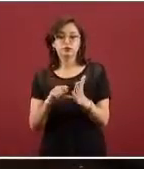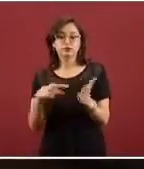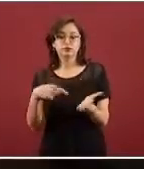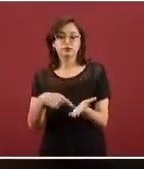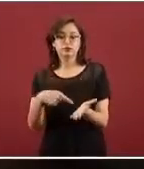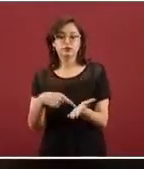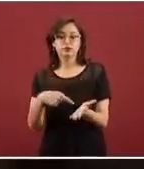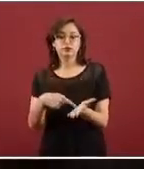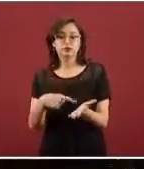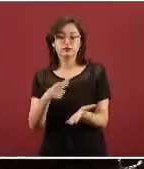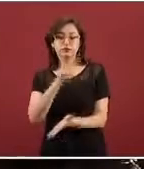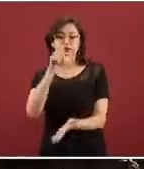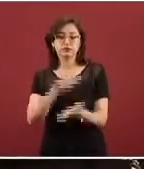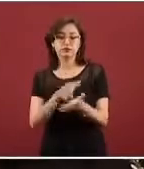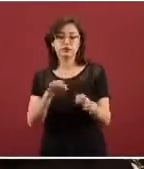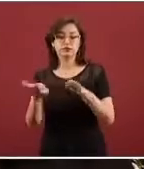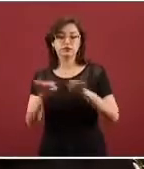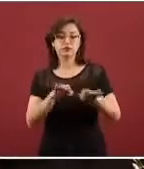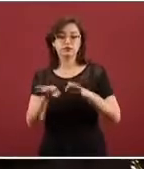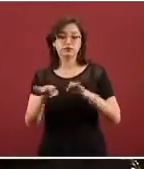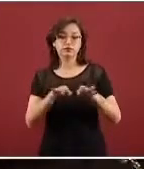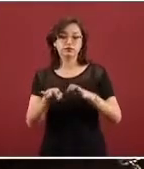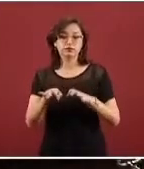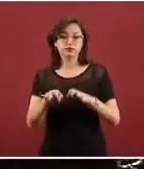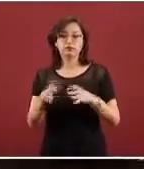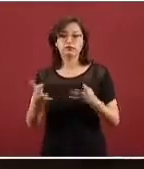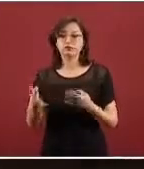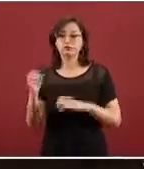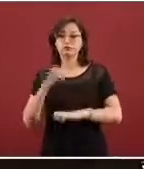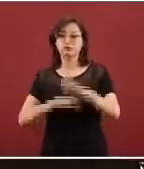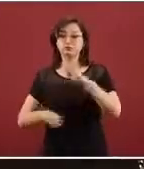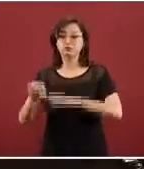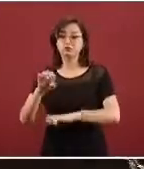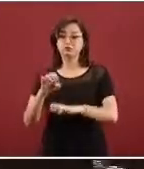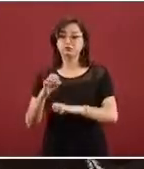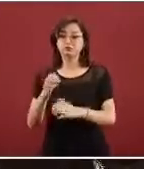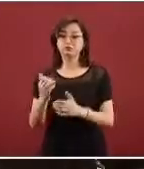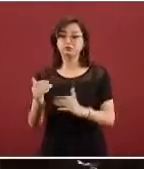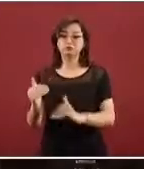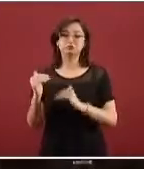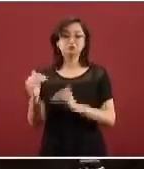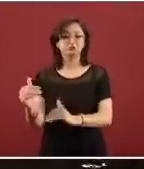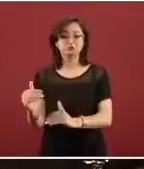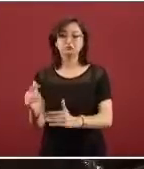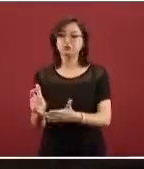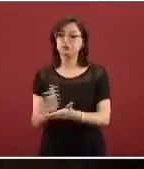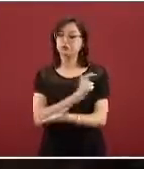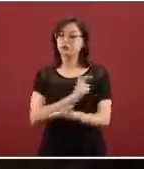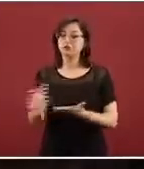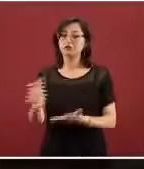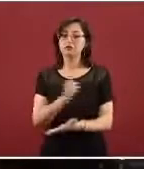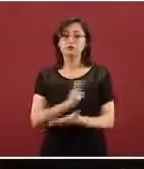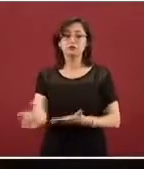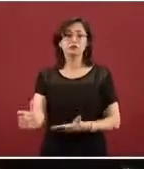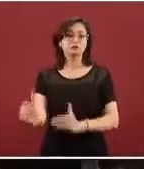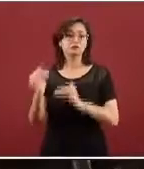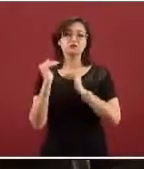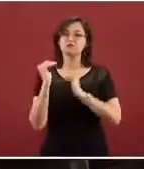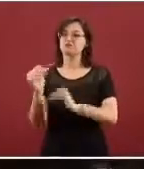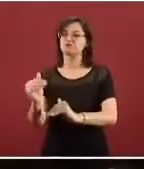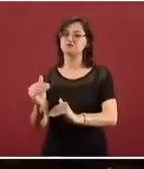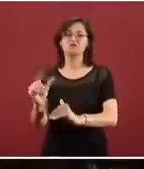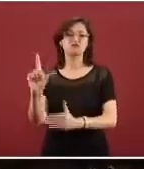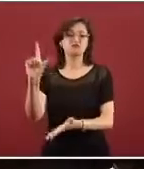referente al trabajo para que las empresas pudieran limitar el salario de los trabajadores